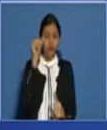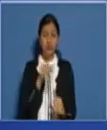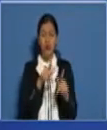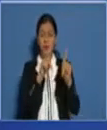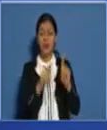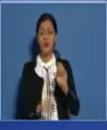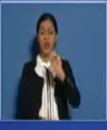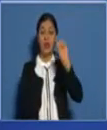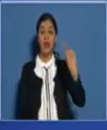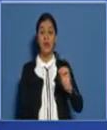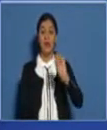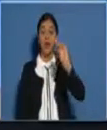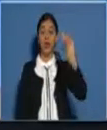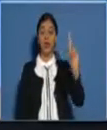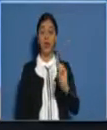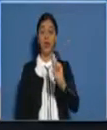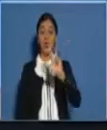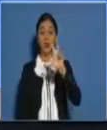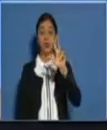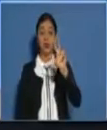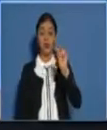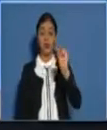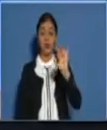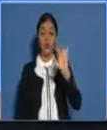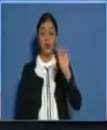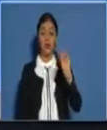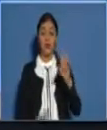2 y domingo 3 de mayo estará